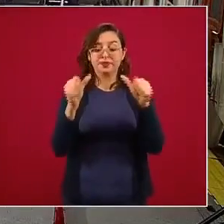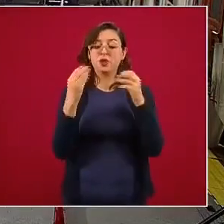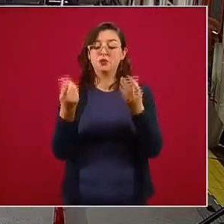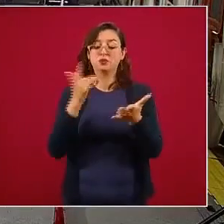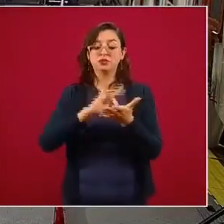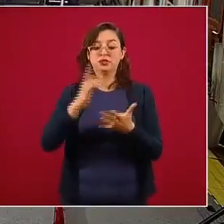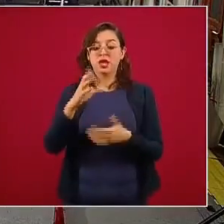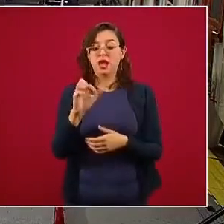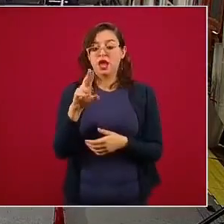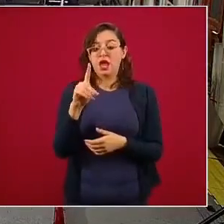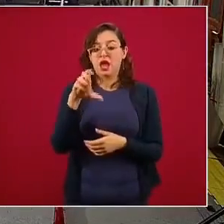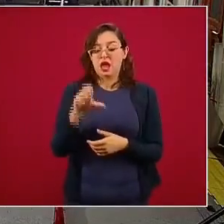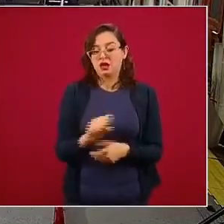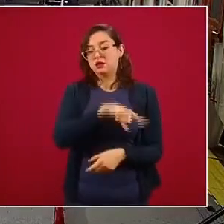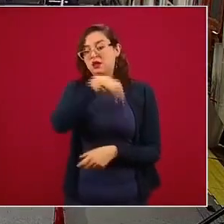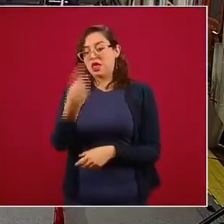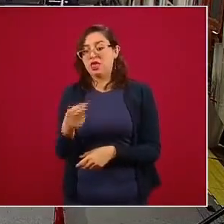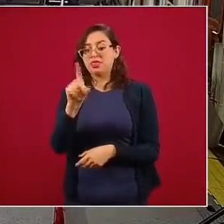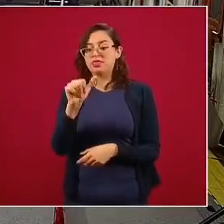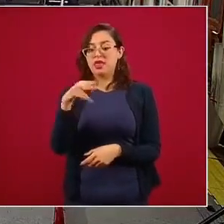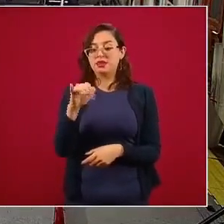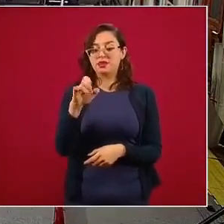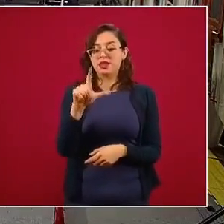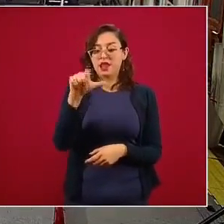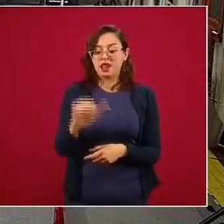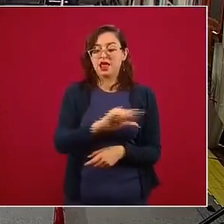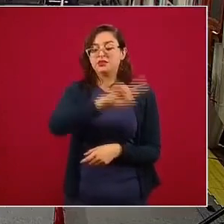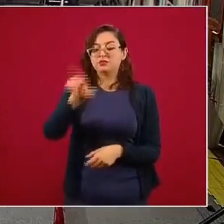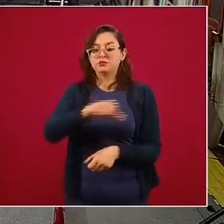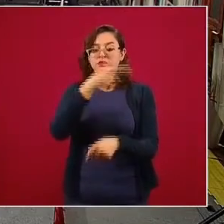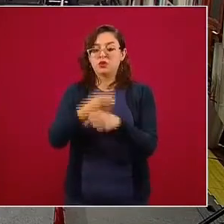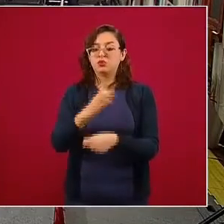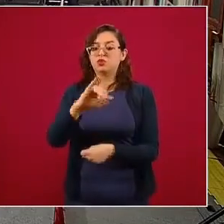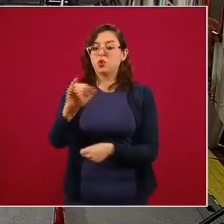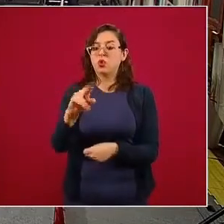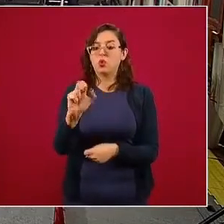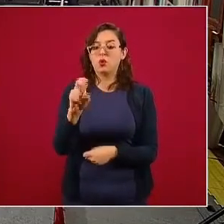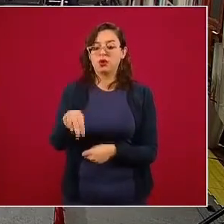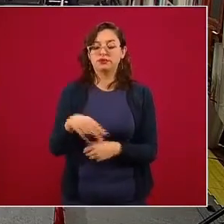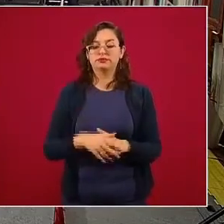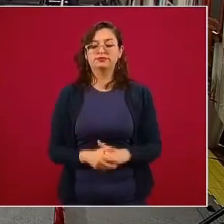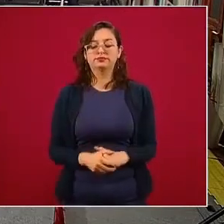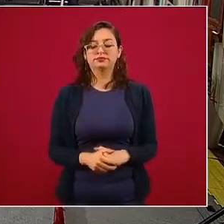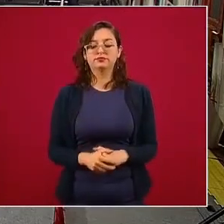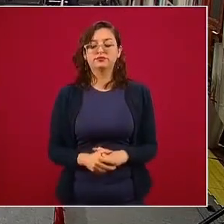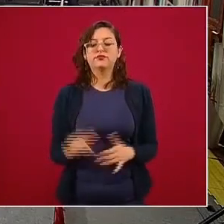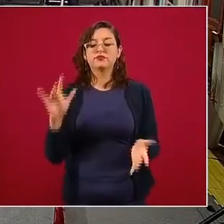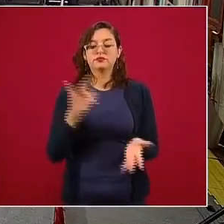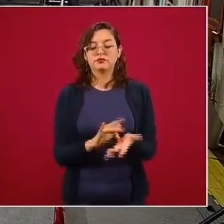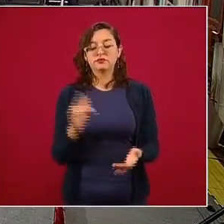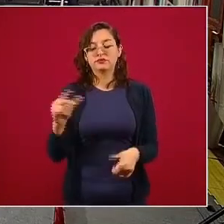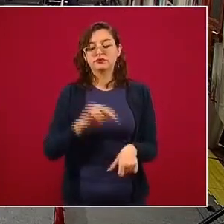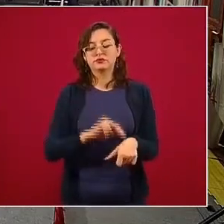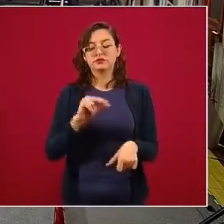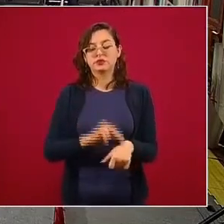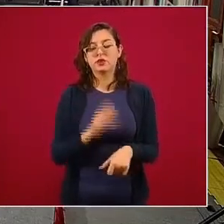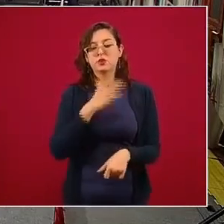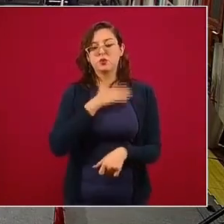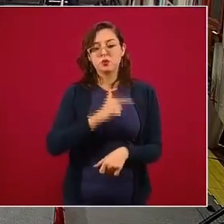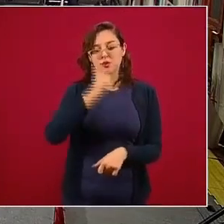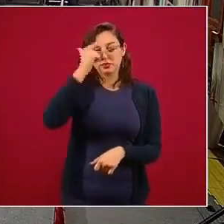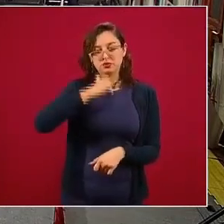gracias, Carlos. Daniela Pastrana y Juan Hernández. Daniela Pastrana, pie de página. Gracias, doctor. Buenas